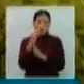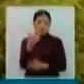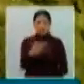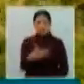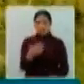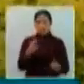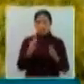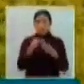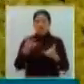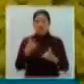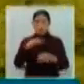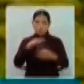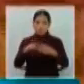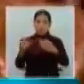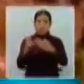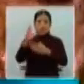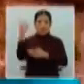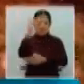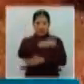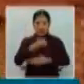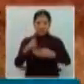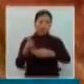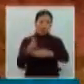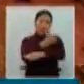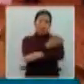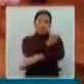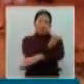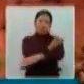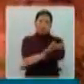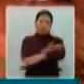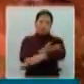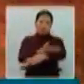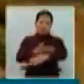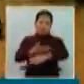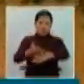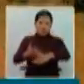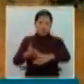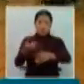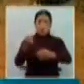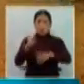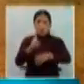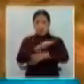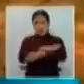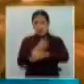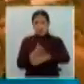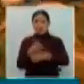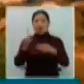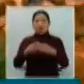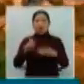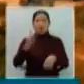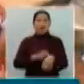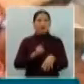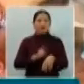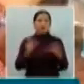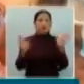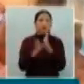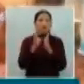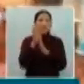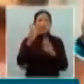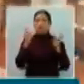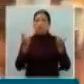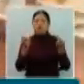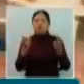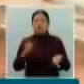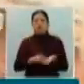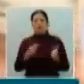la etapa precensal. Terminando esta etapa, nosotros vamos a iniciar la etapa censal, en la que precisamente